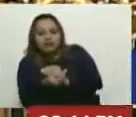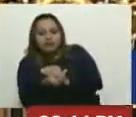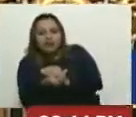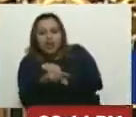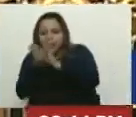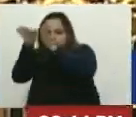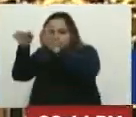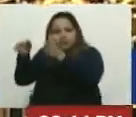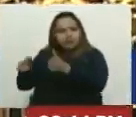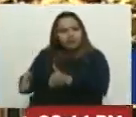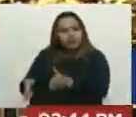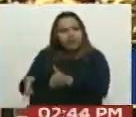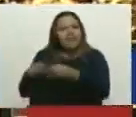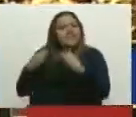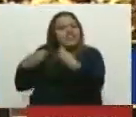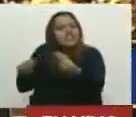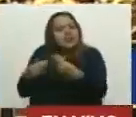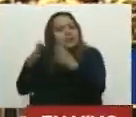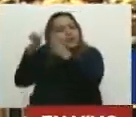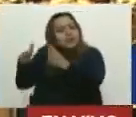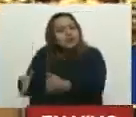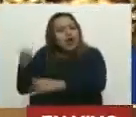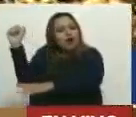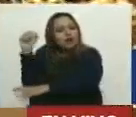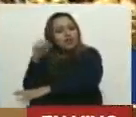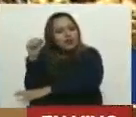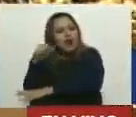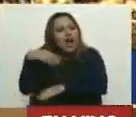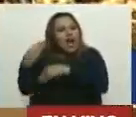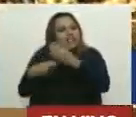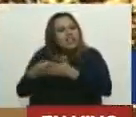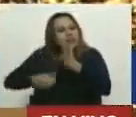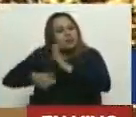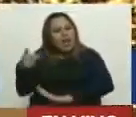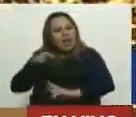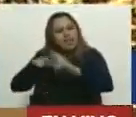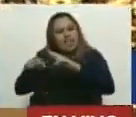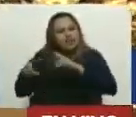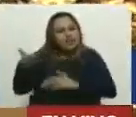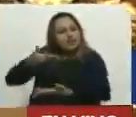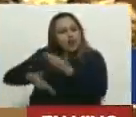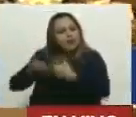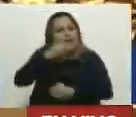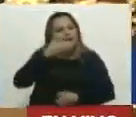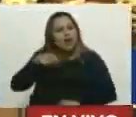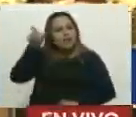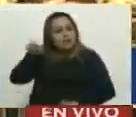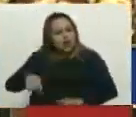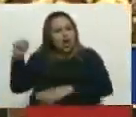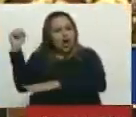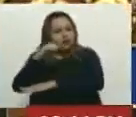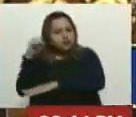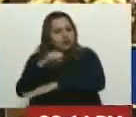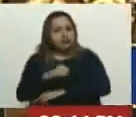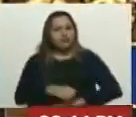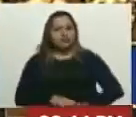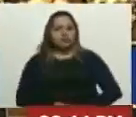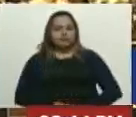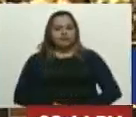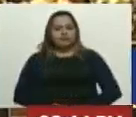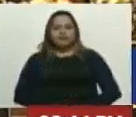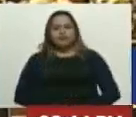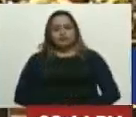adaptar, flexibilizar, hacer más plástica su relación con las personas que tienen un trastorno